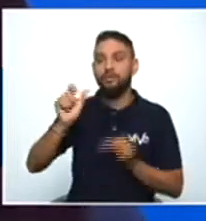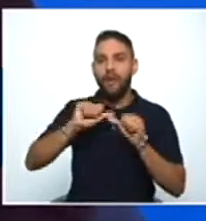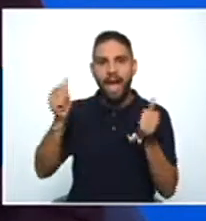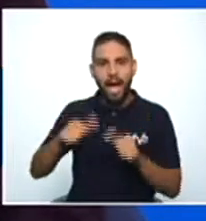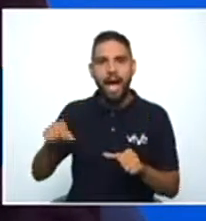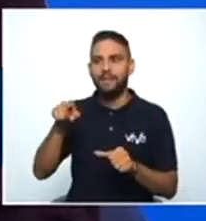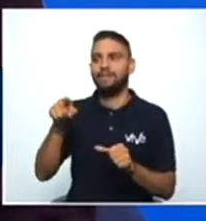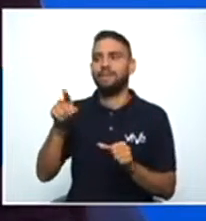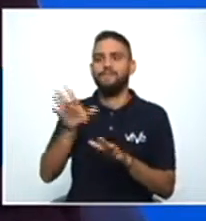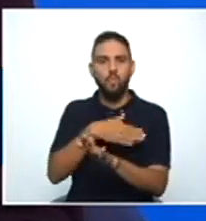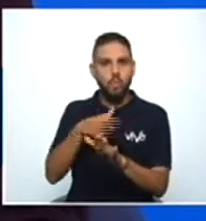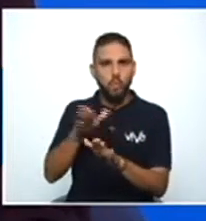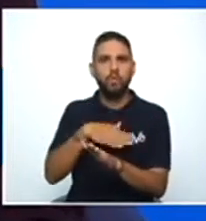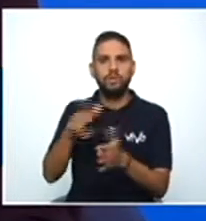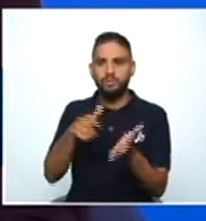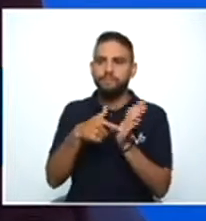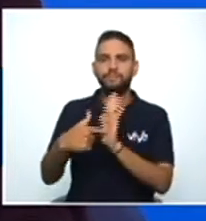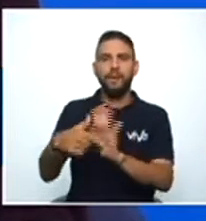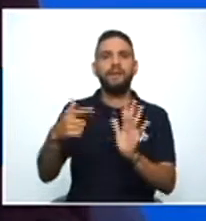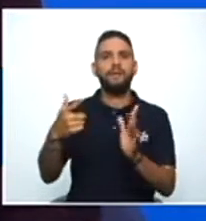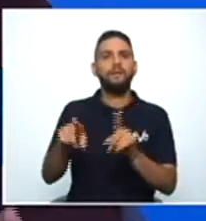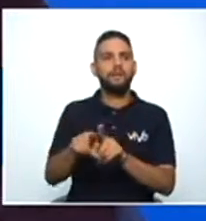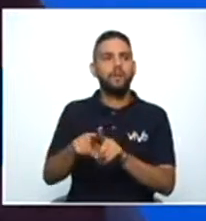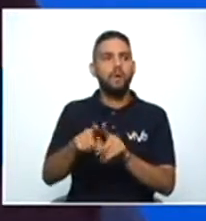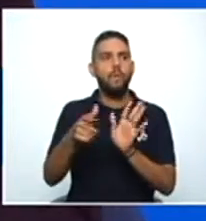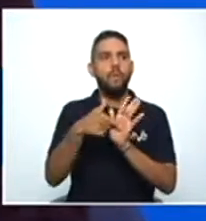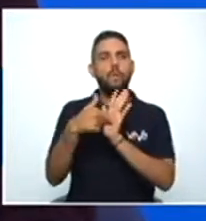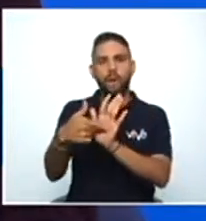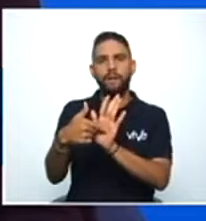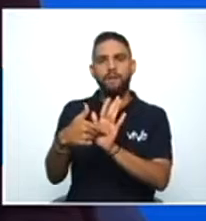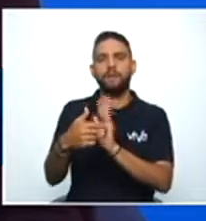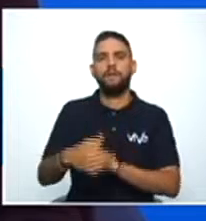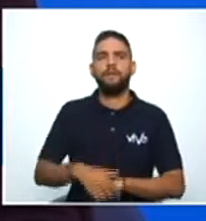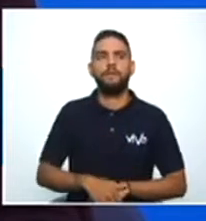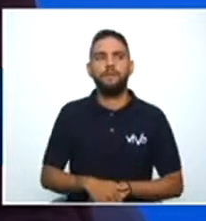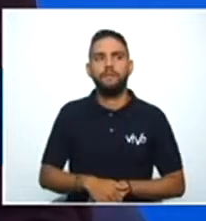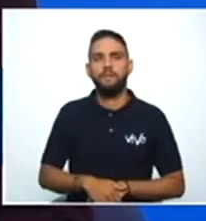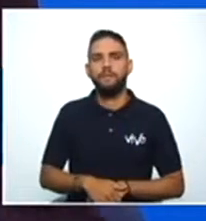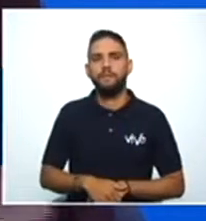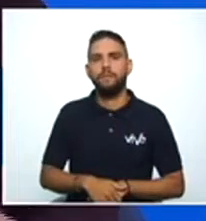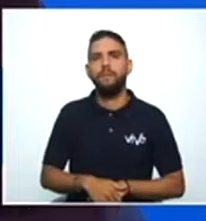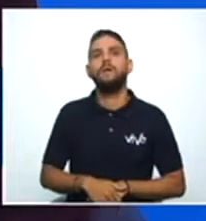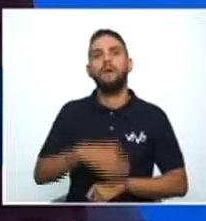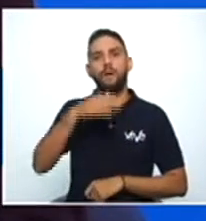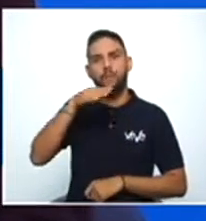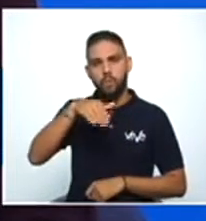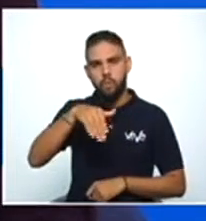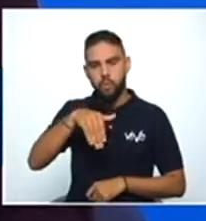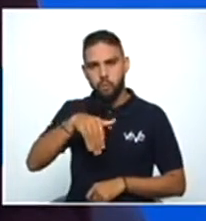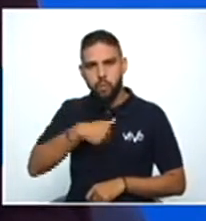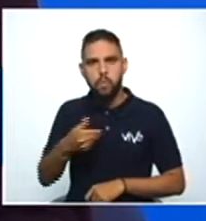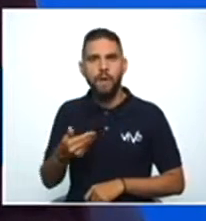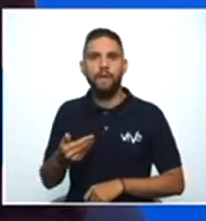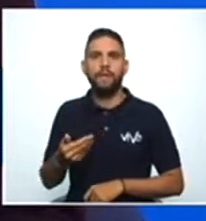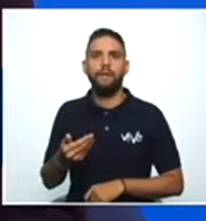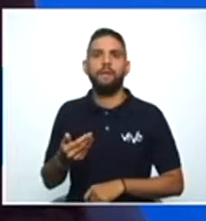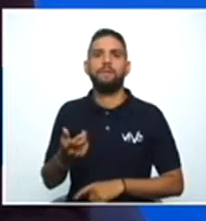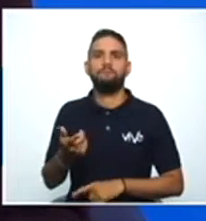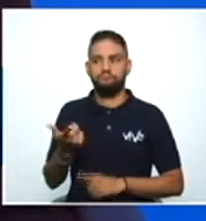presencia en los medios de comunicación del sistema obligarían de comunicación información así como van a poder tener un espacio precisamente en